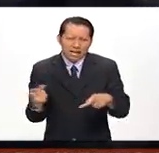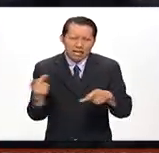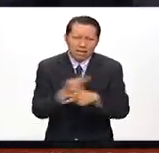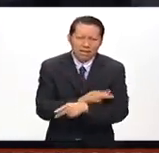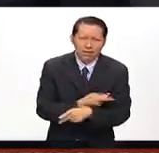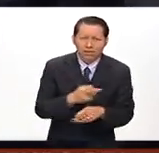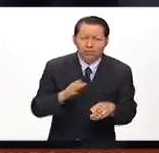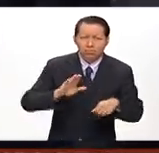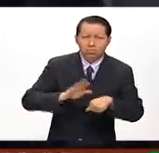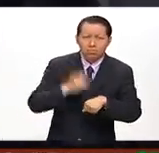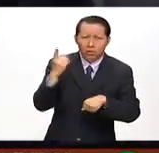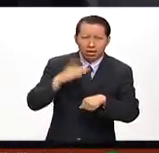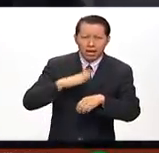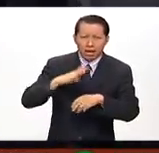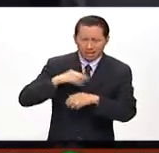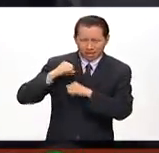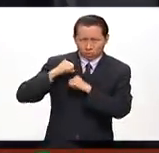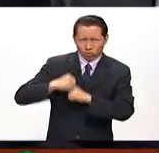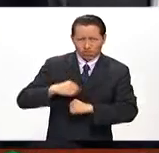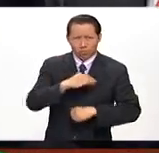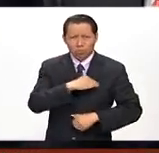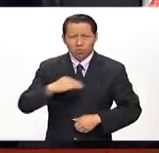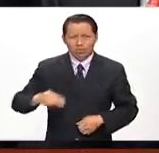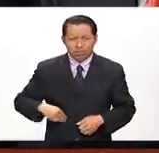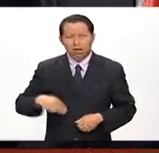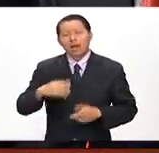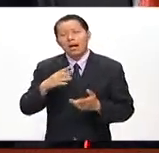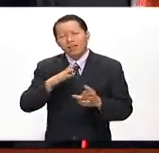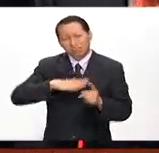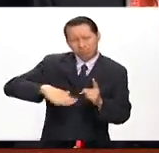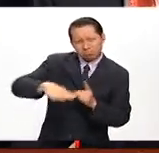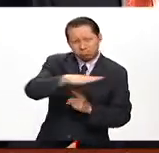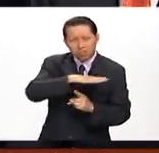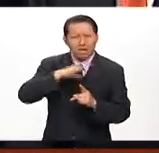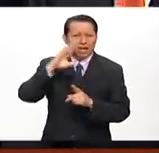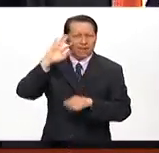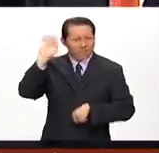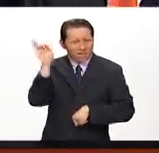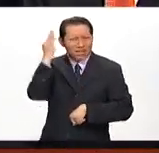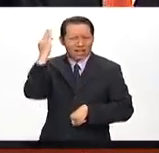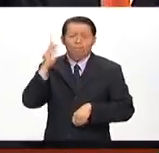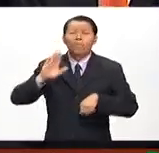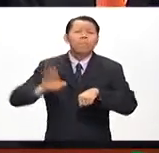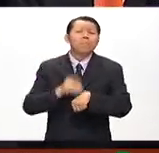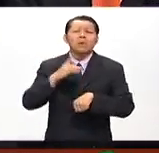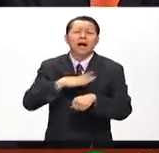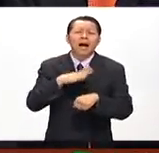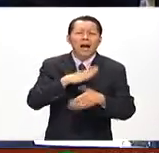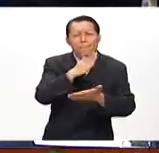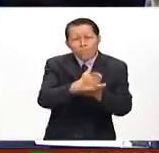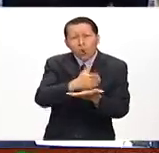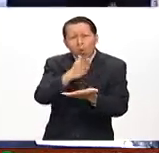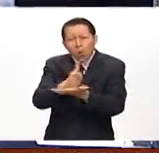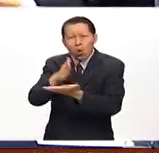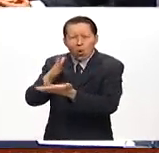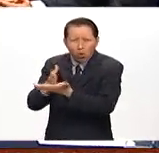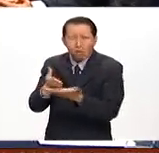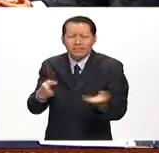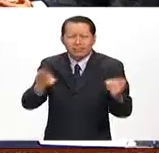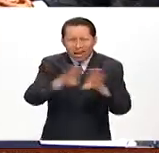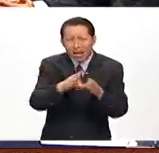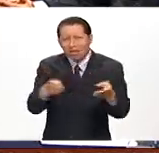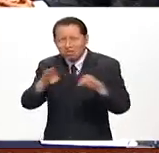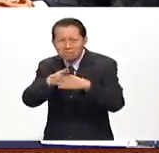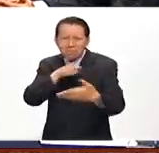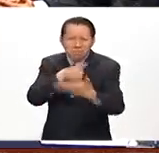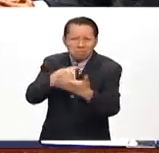negligencia por parte de las autoridades municipales, locales y federales, todo esto por los bloqueos y movilizaciones de la CENTE en diversas